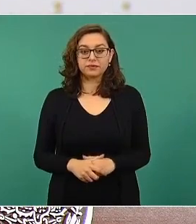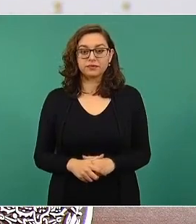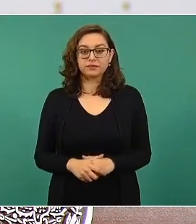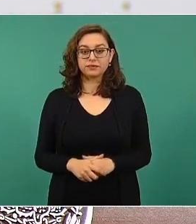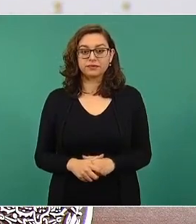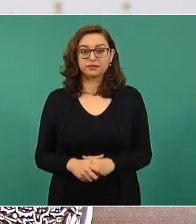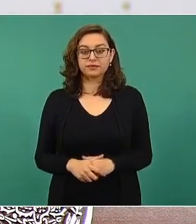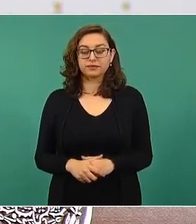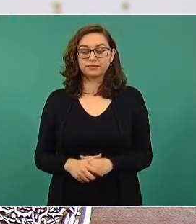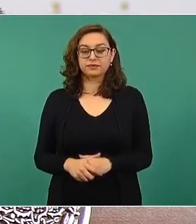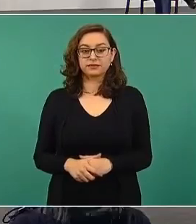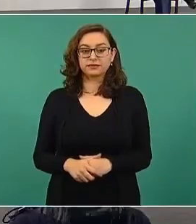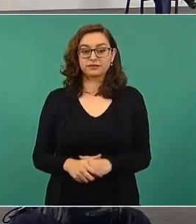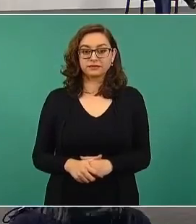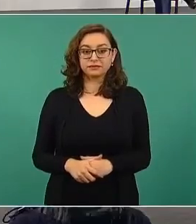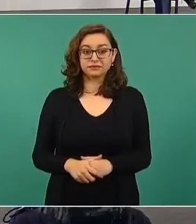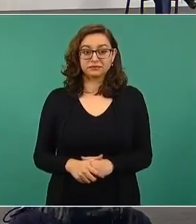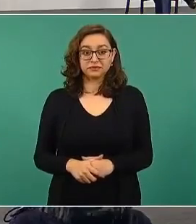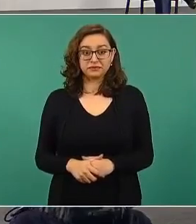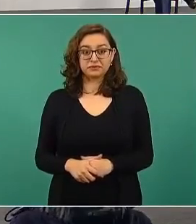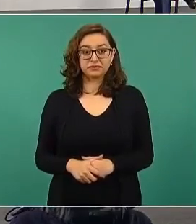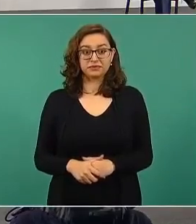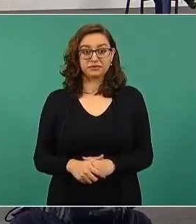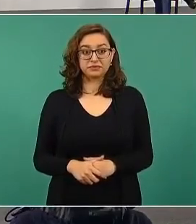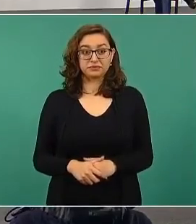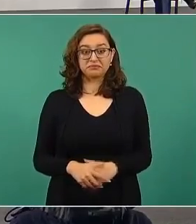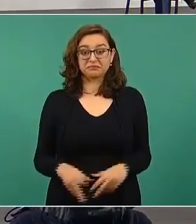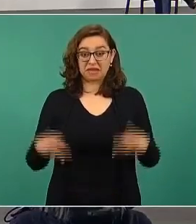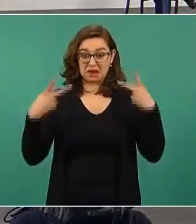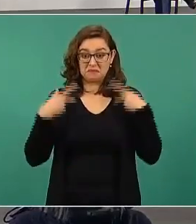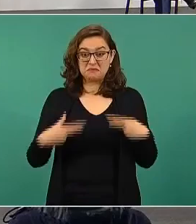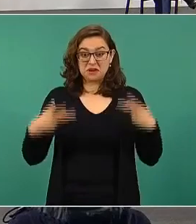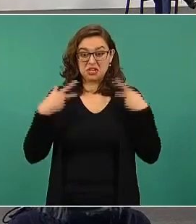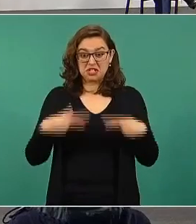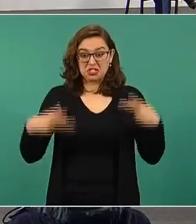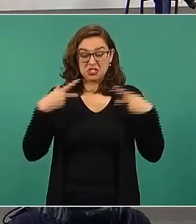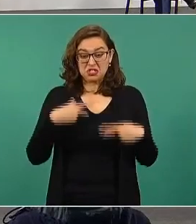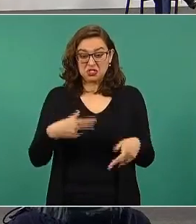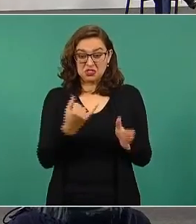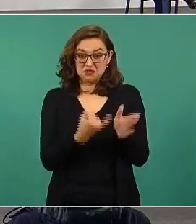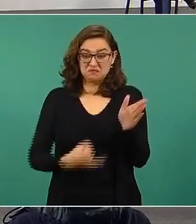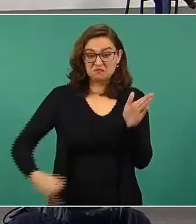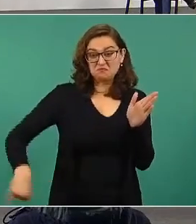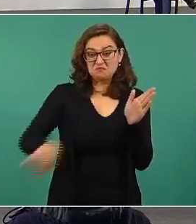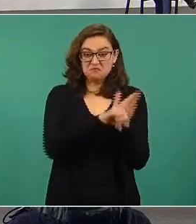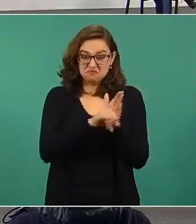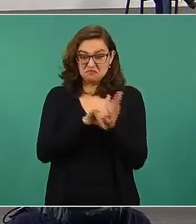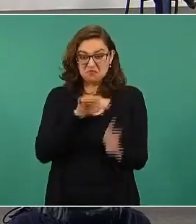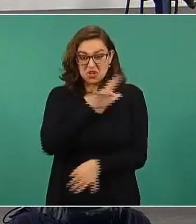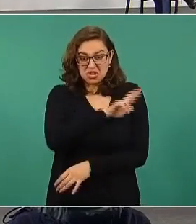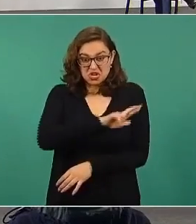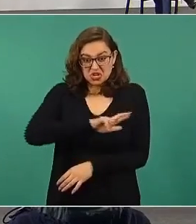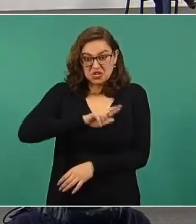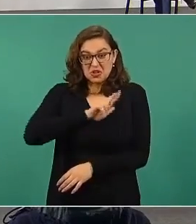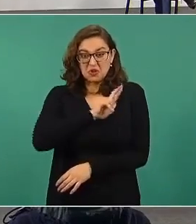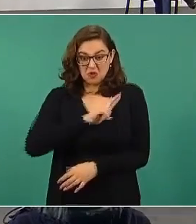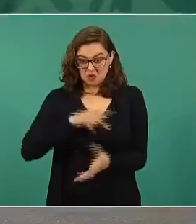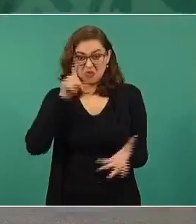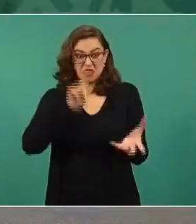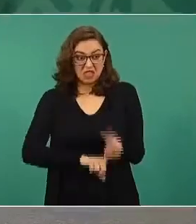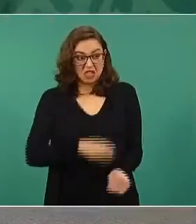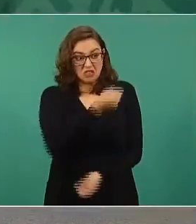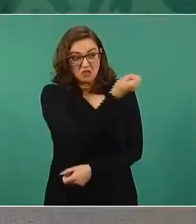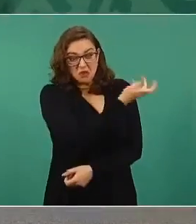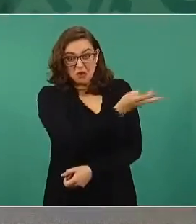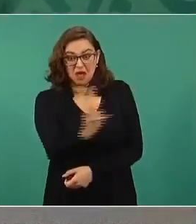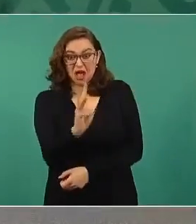los imbéciles y resentidos pueden decir que los mexicanos